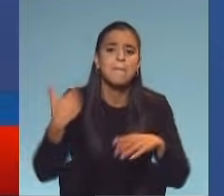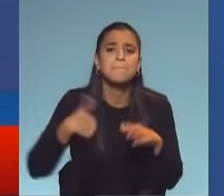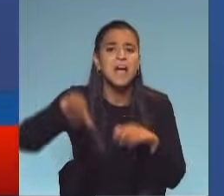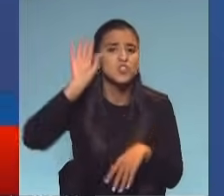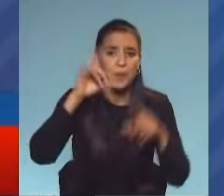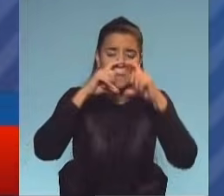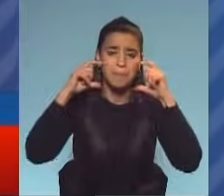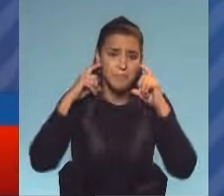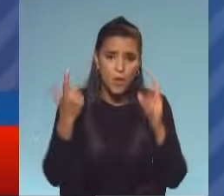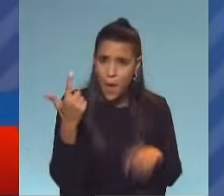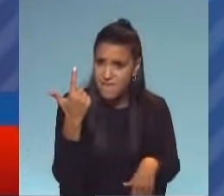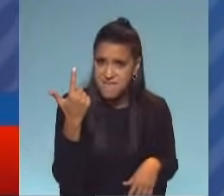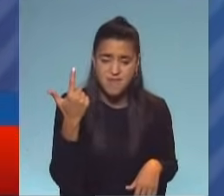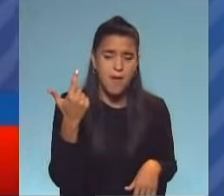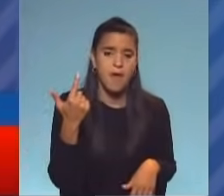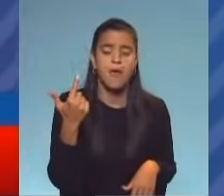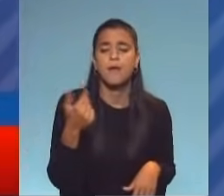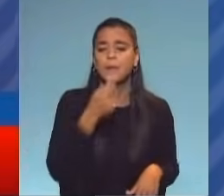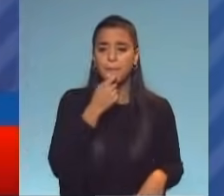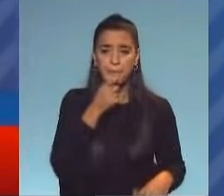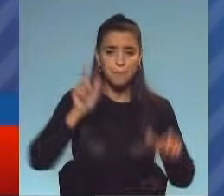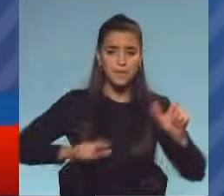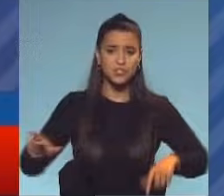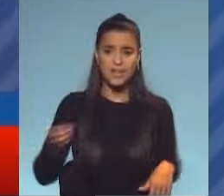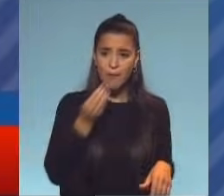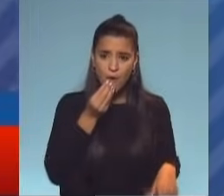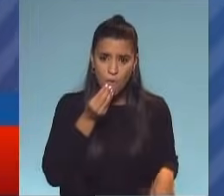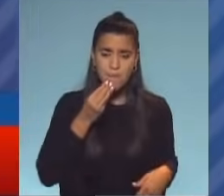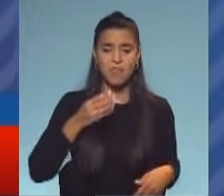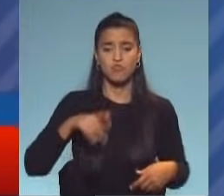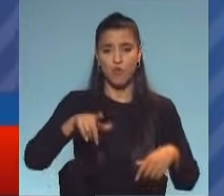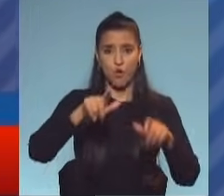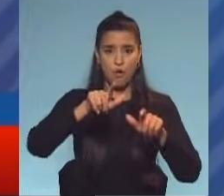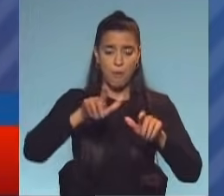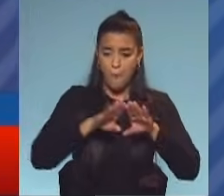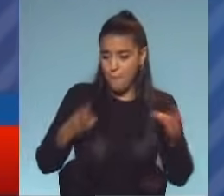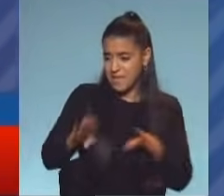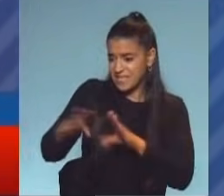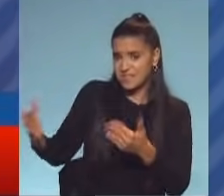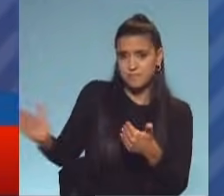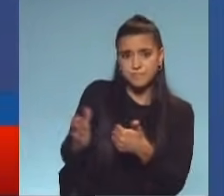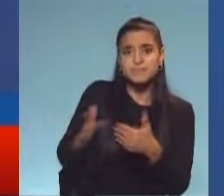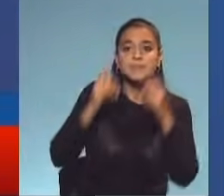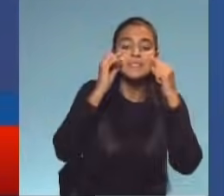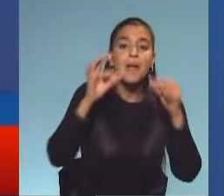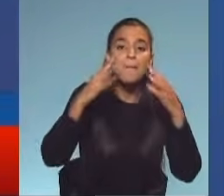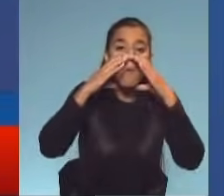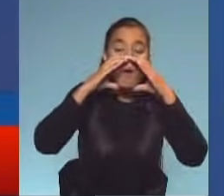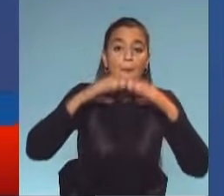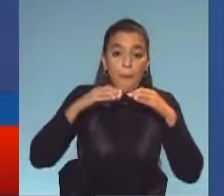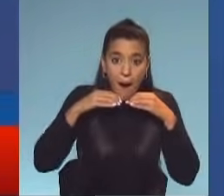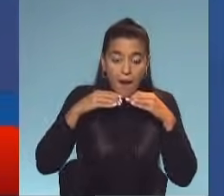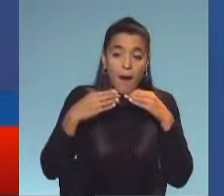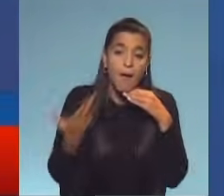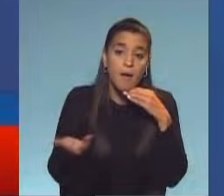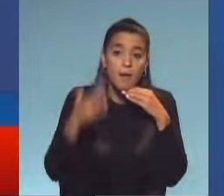sin tapaboca. Y cuando la gente estaba comiendo, que las mesas estaban bastante cerca, se bajaba el tapaboca y luego, para hacer